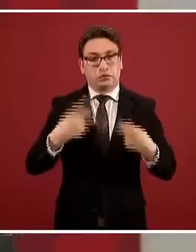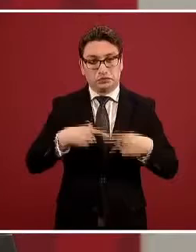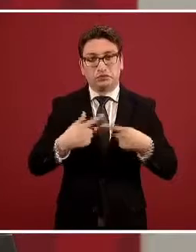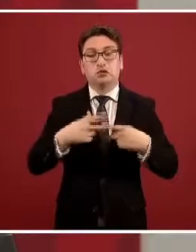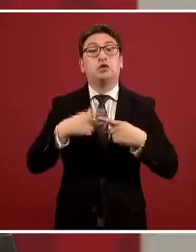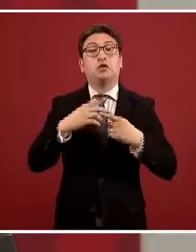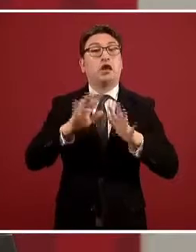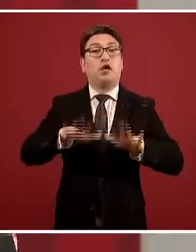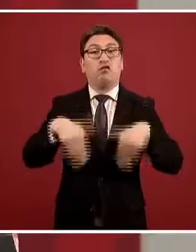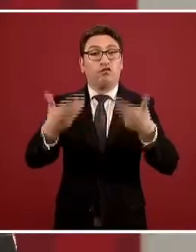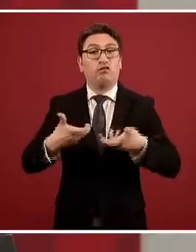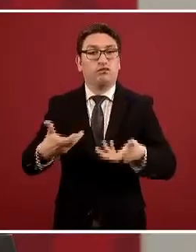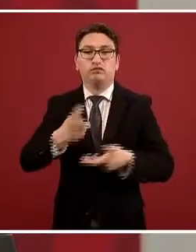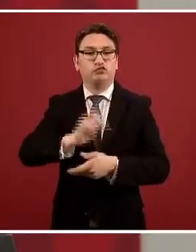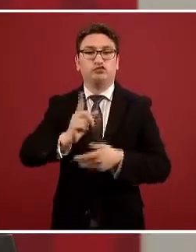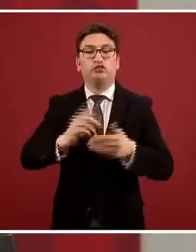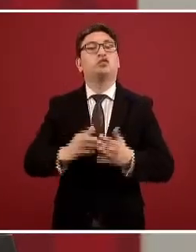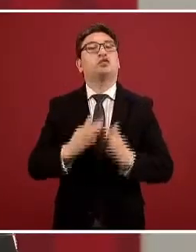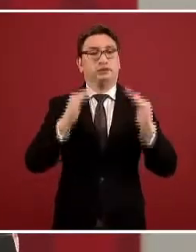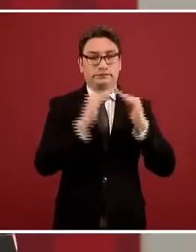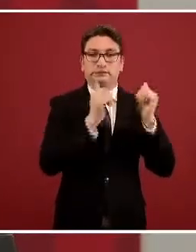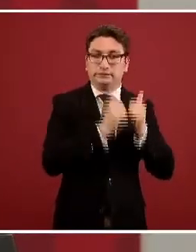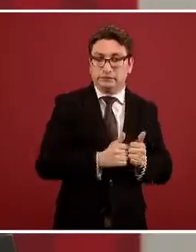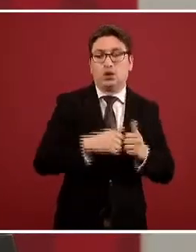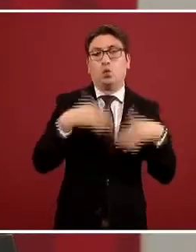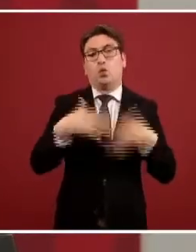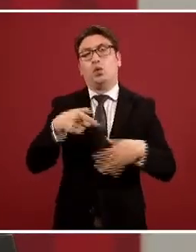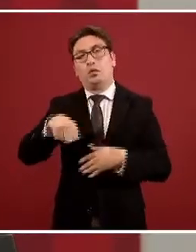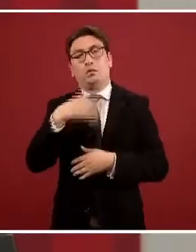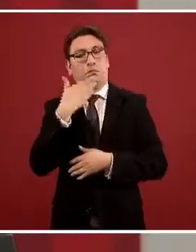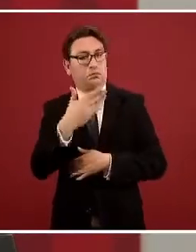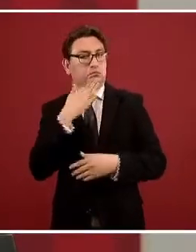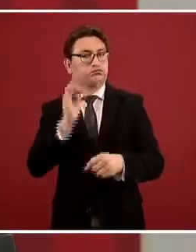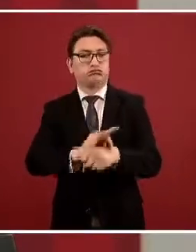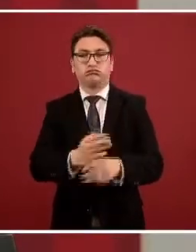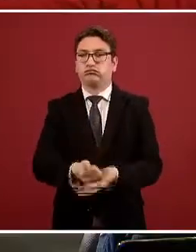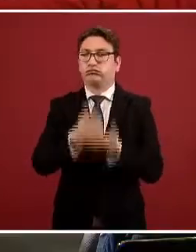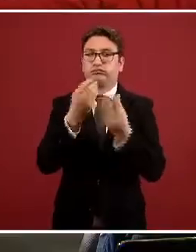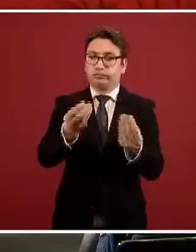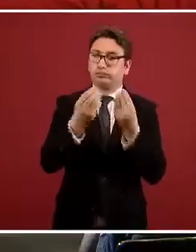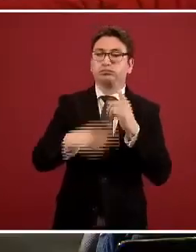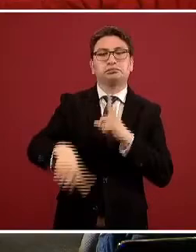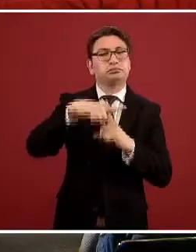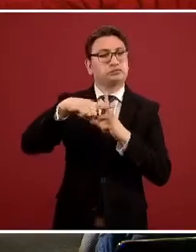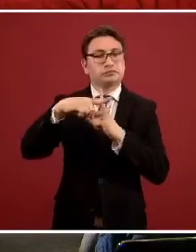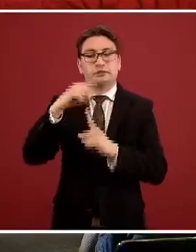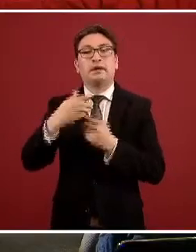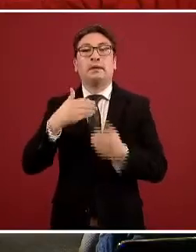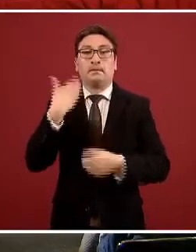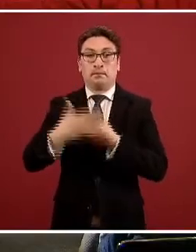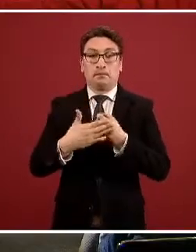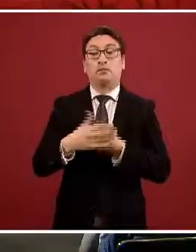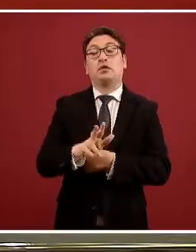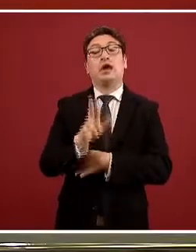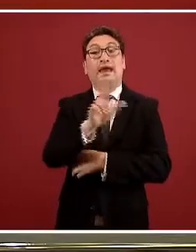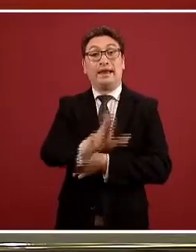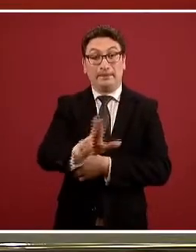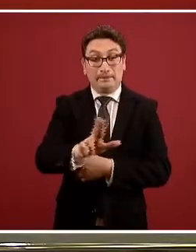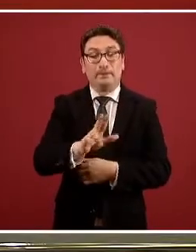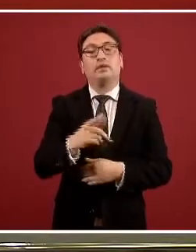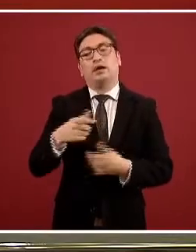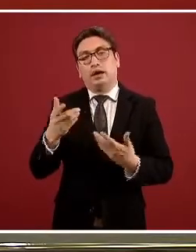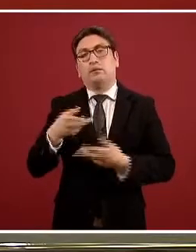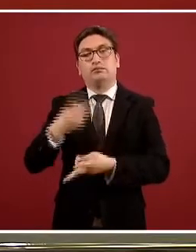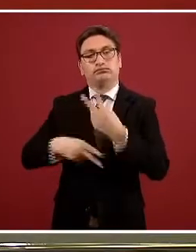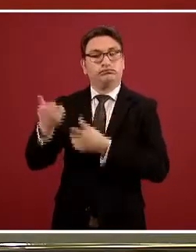del espacio público. Ya ha tenido un papel muy positivo esta medida. Entonces, el martes próximo vendrá